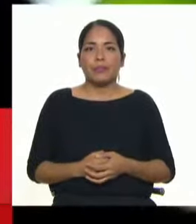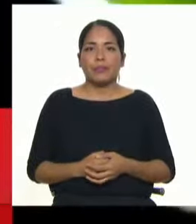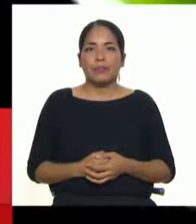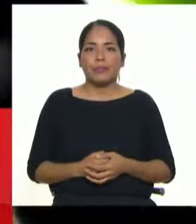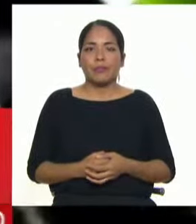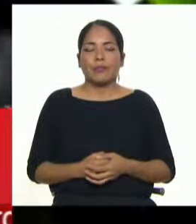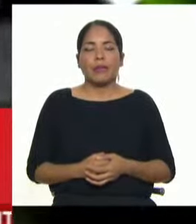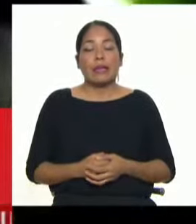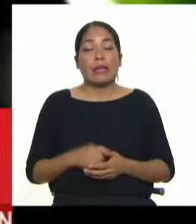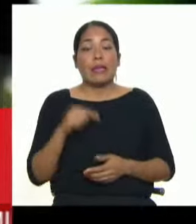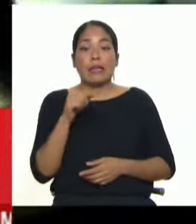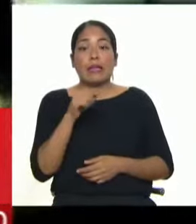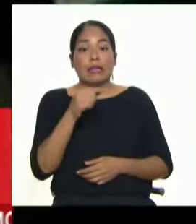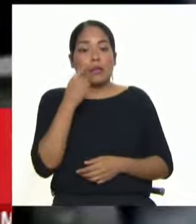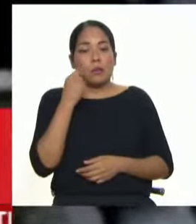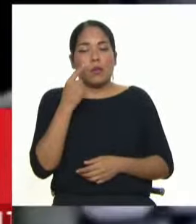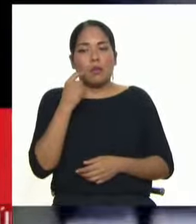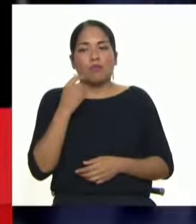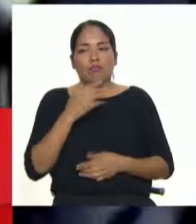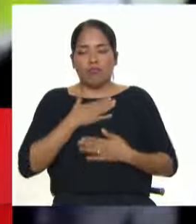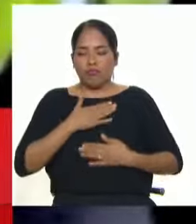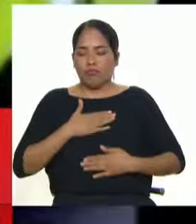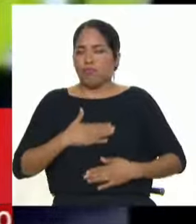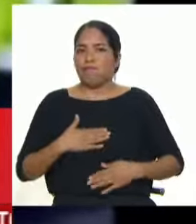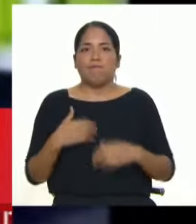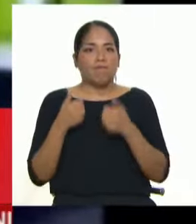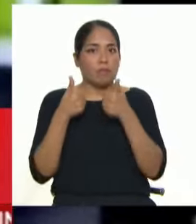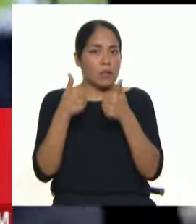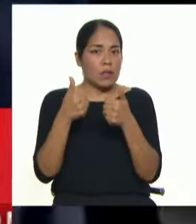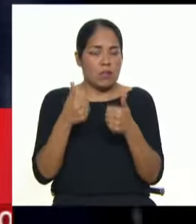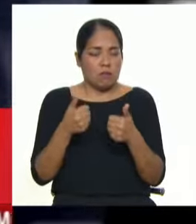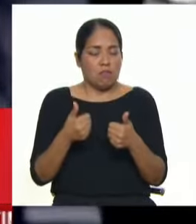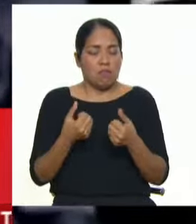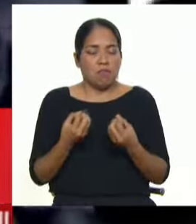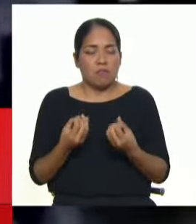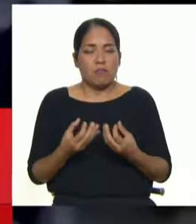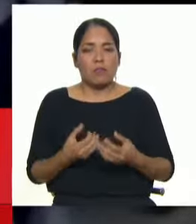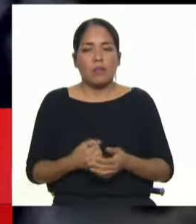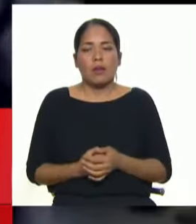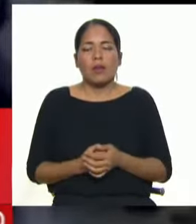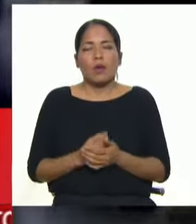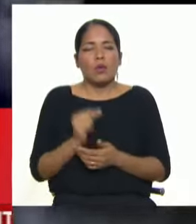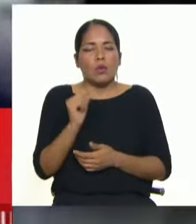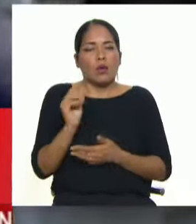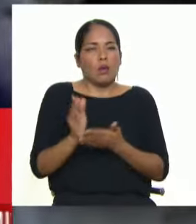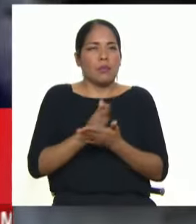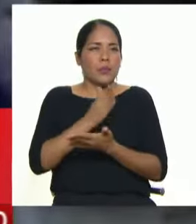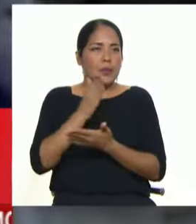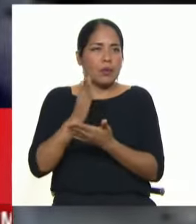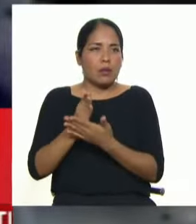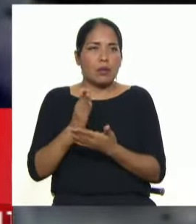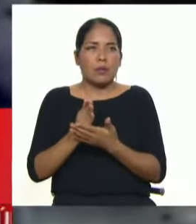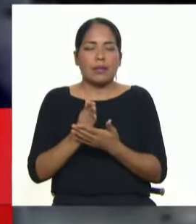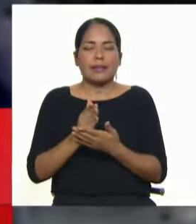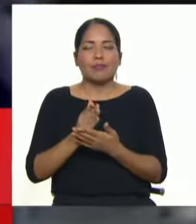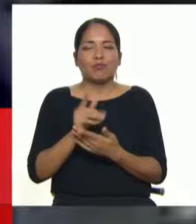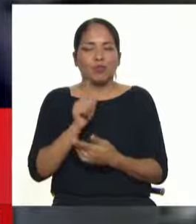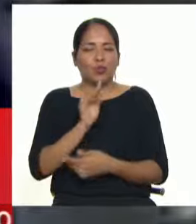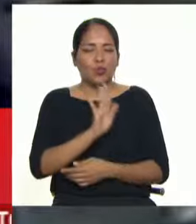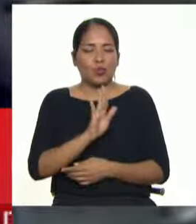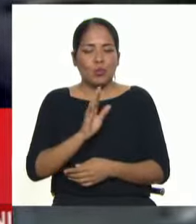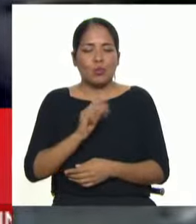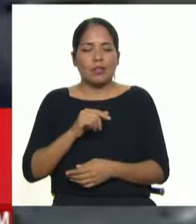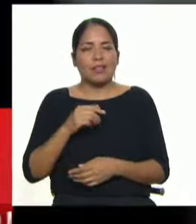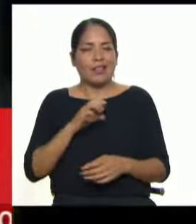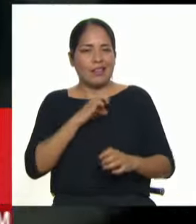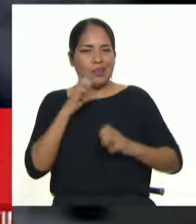El señor Wilder se encuentra físicamente muy bien. El problema que está mal es emocionalmente, ¿no? De